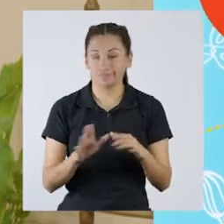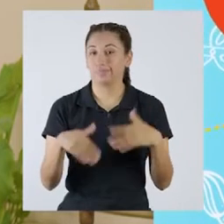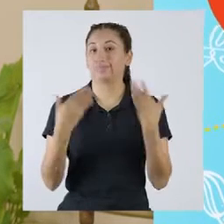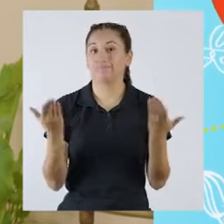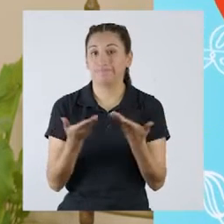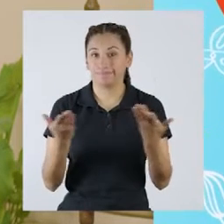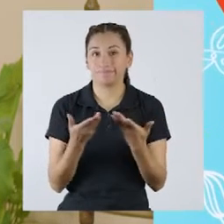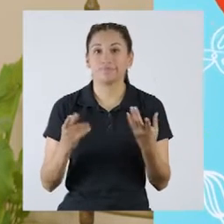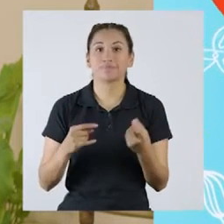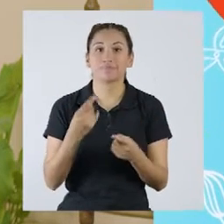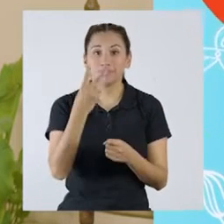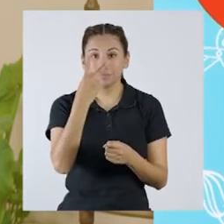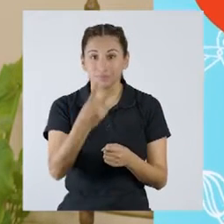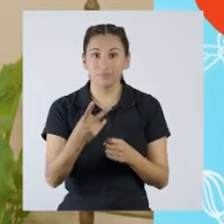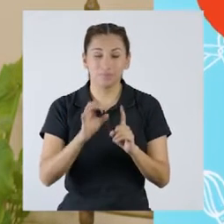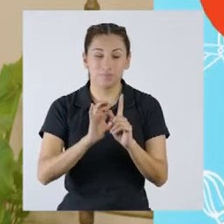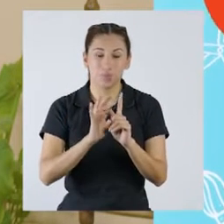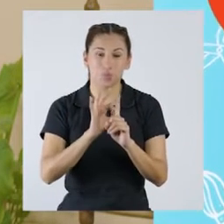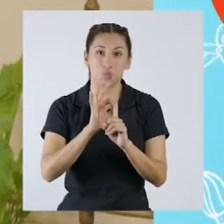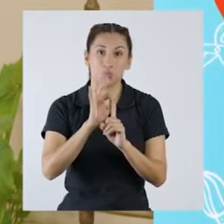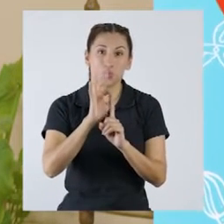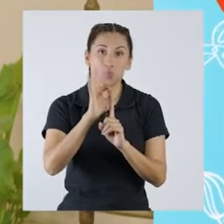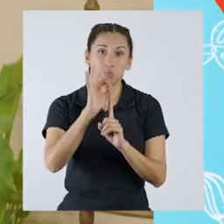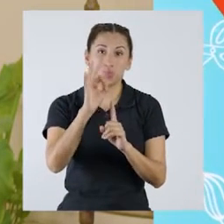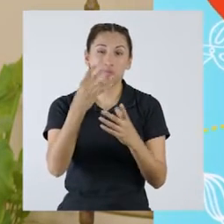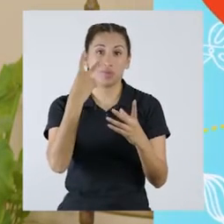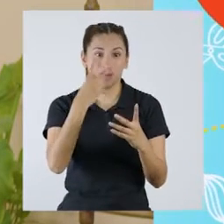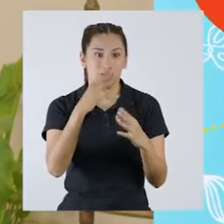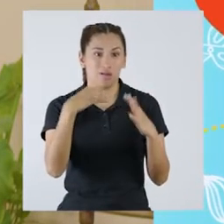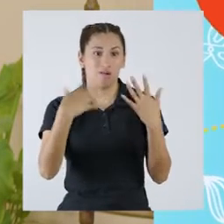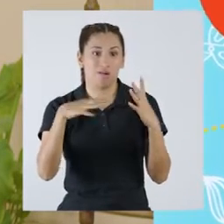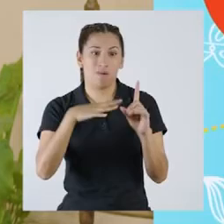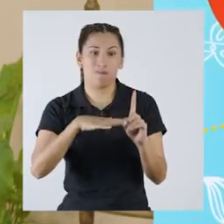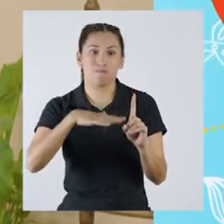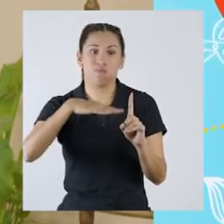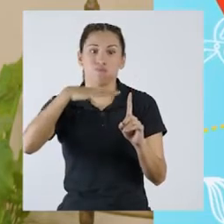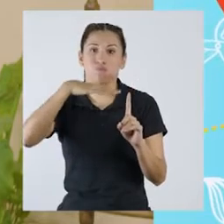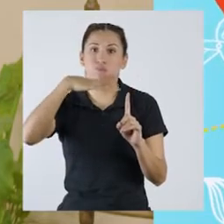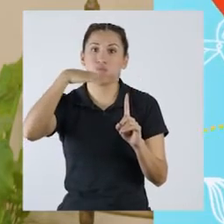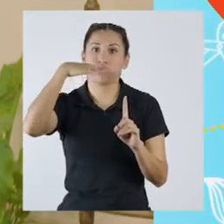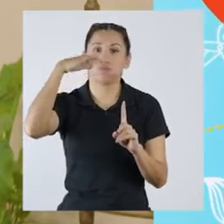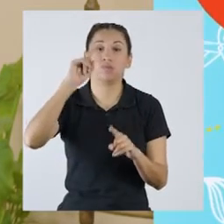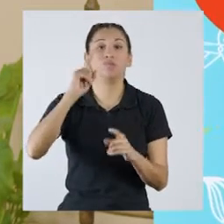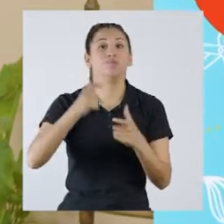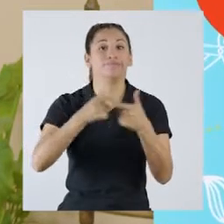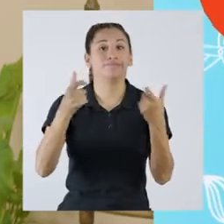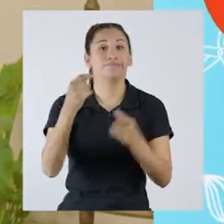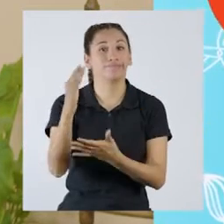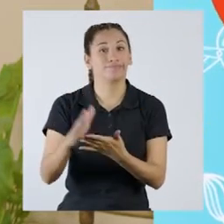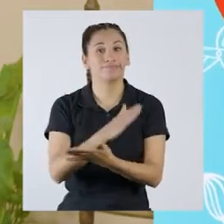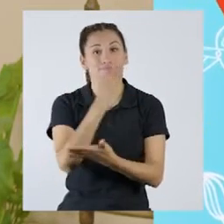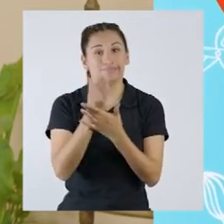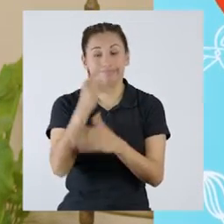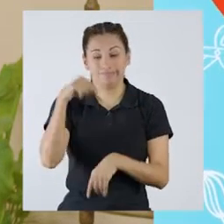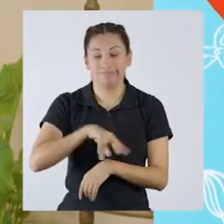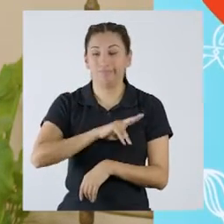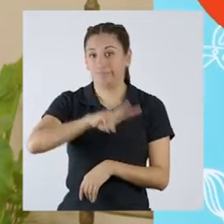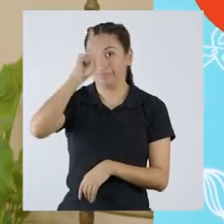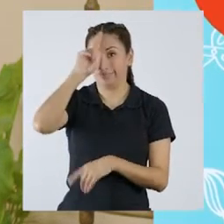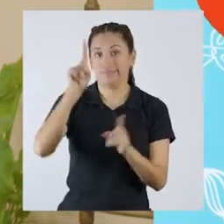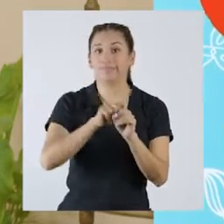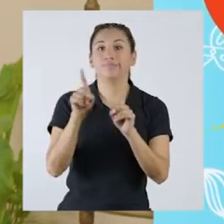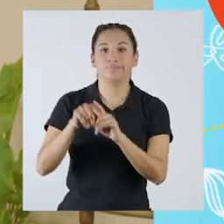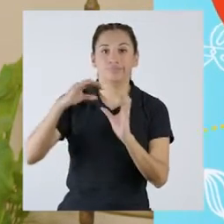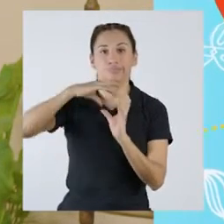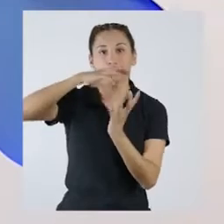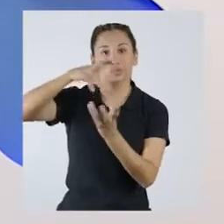eso, las altas tasas de emisiones de dióxido de carbono siguen siendo un problema para nuestro país y